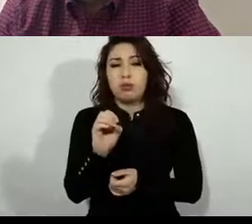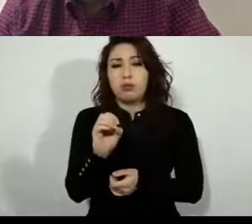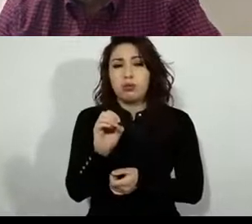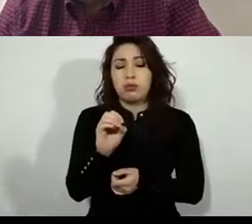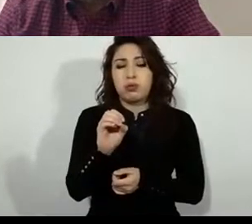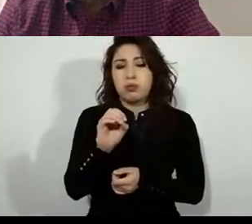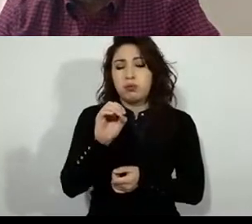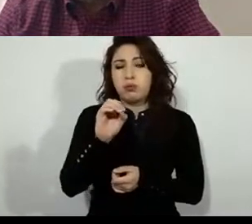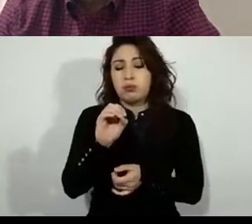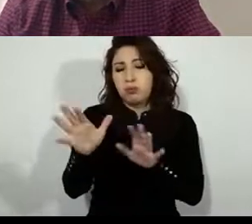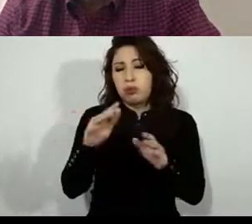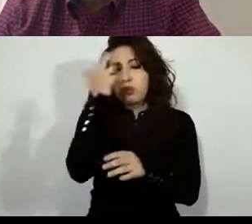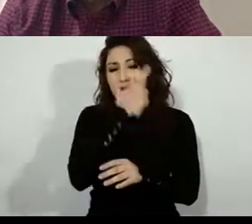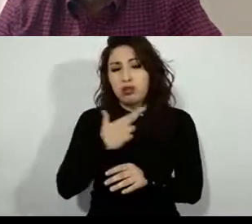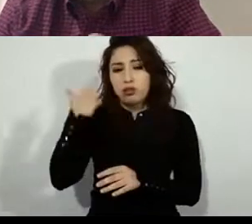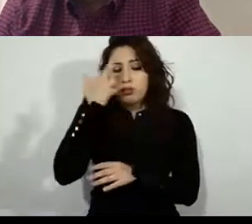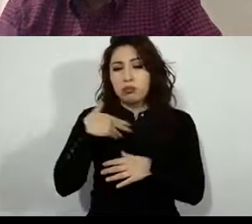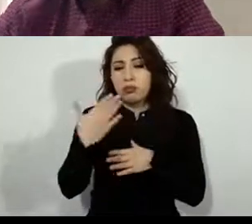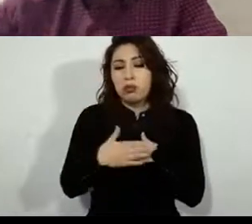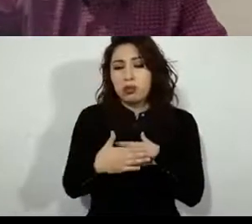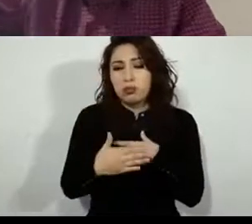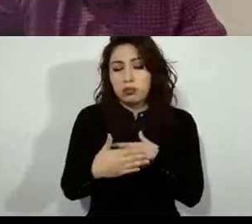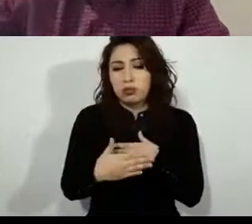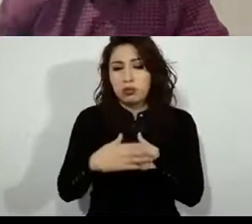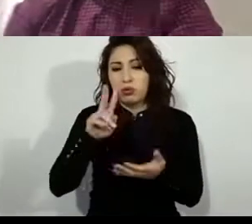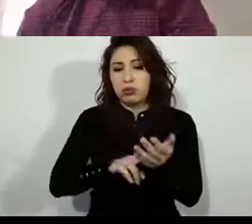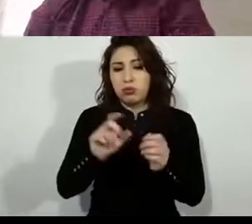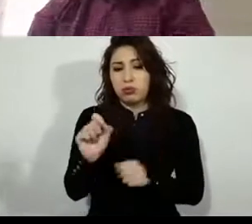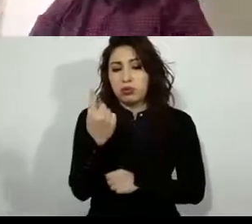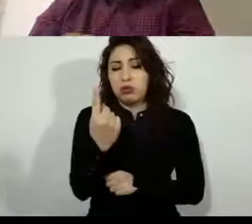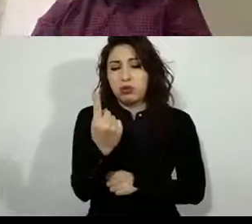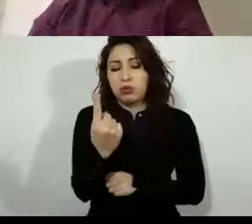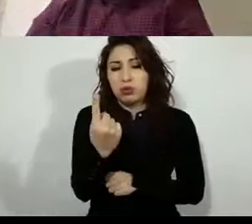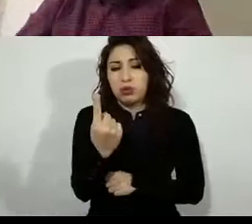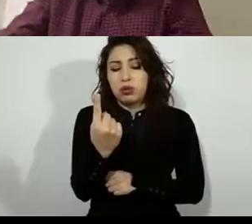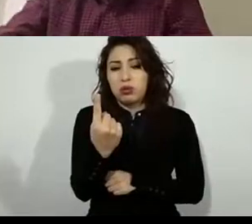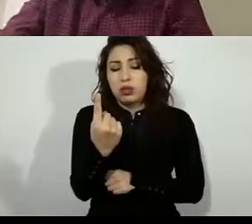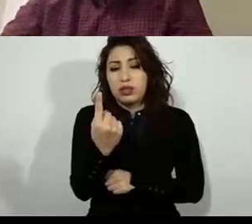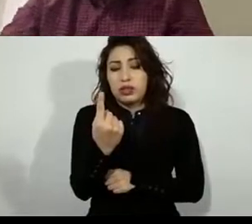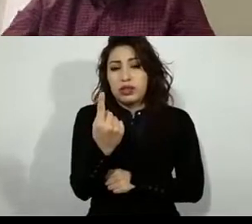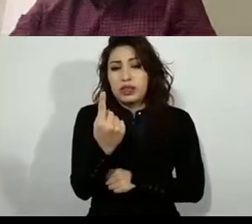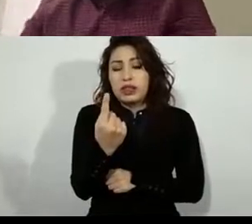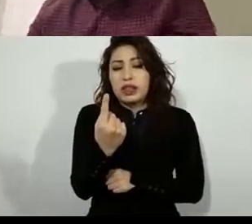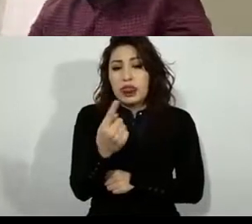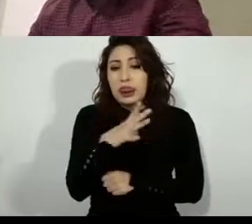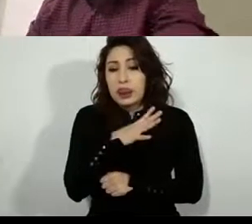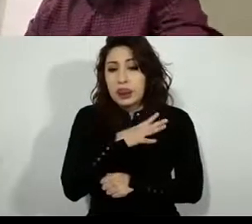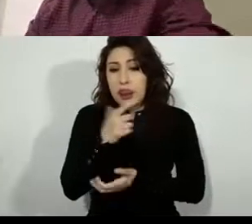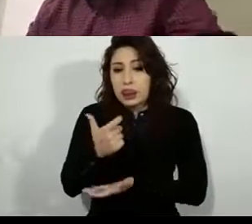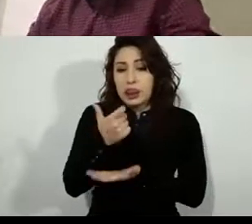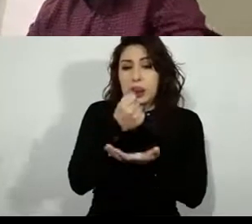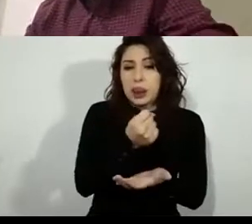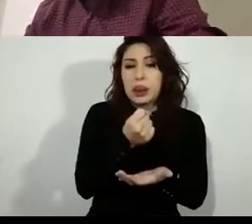para que veamos cómo nos van a impactar estos gastos que se tienen que hacer por el término